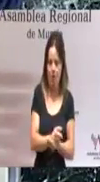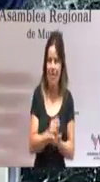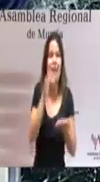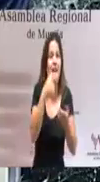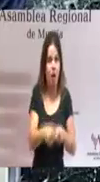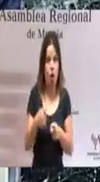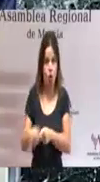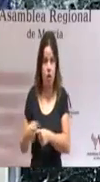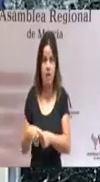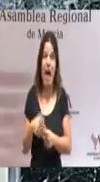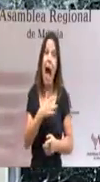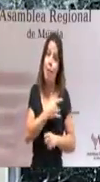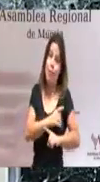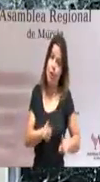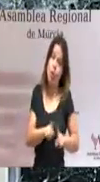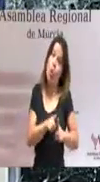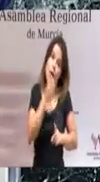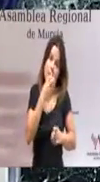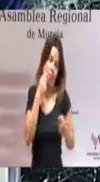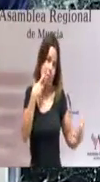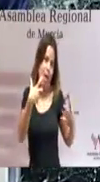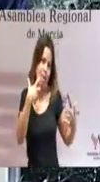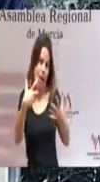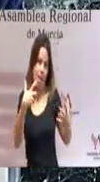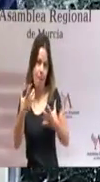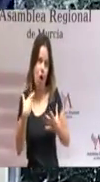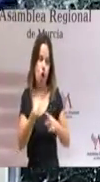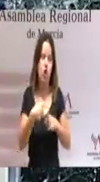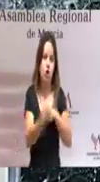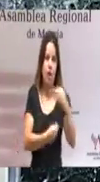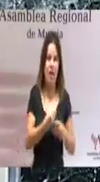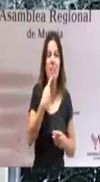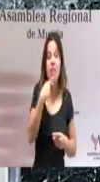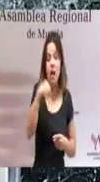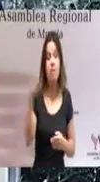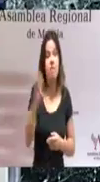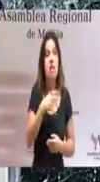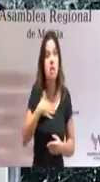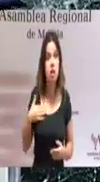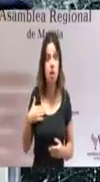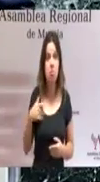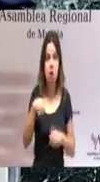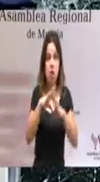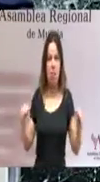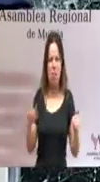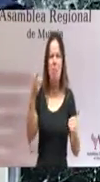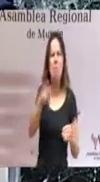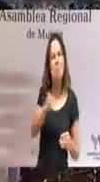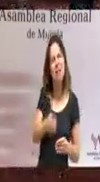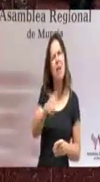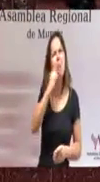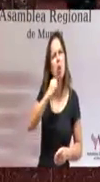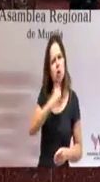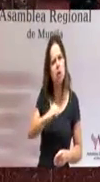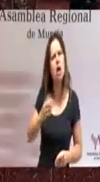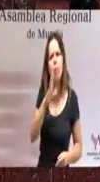son amores y no buenas razones. Dice que quiere venir a esta asamblea. Además, se queja amargamente de